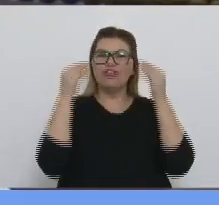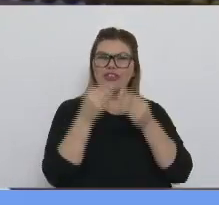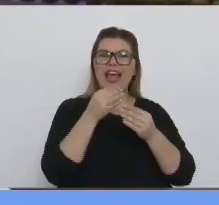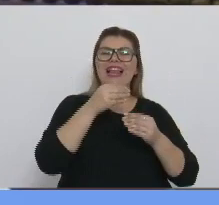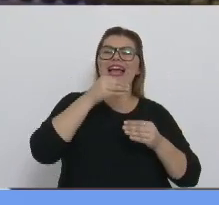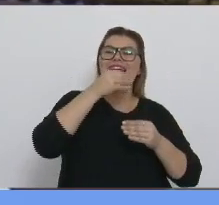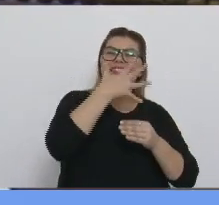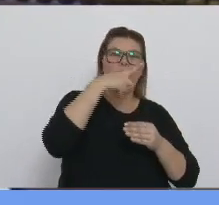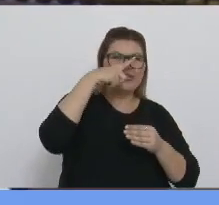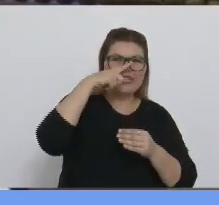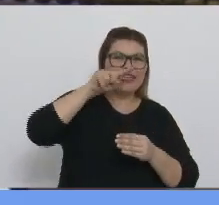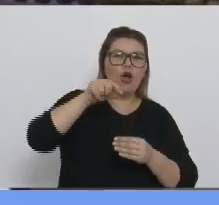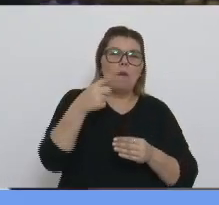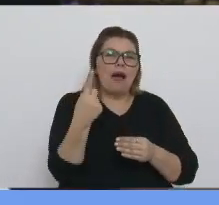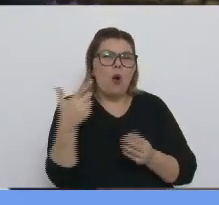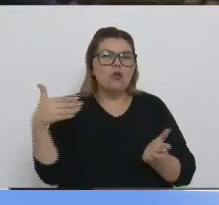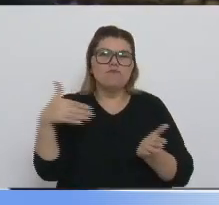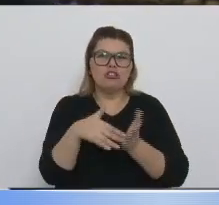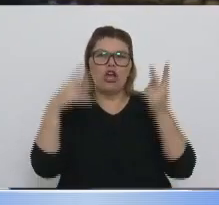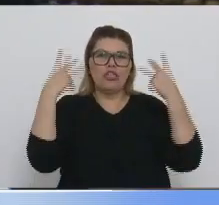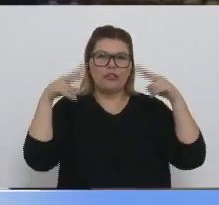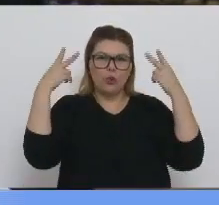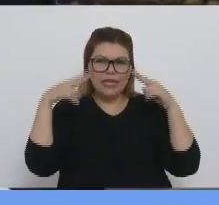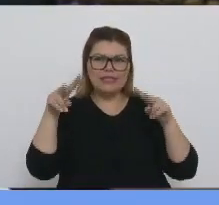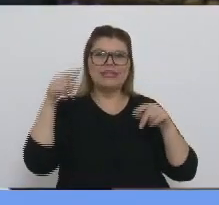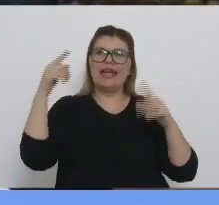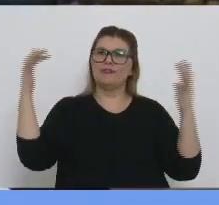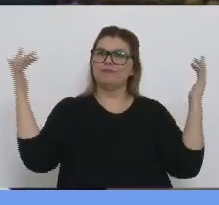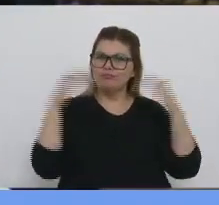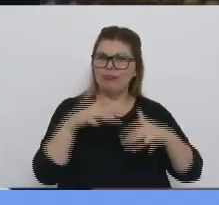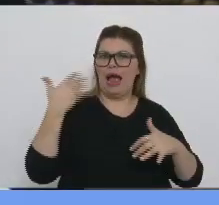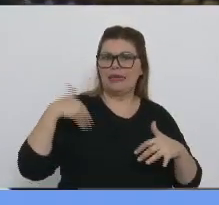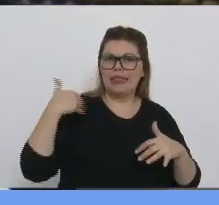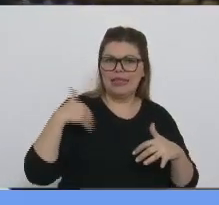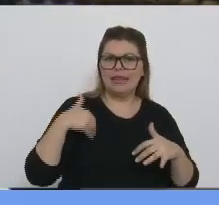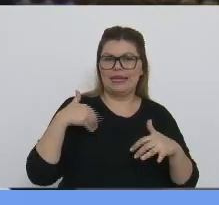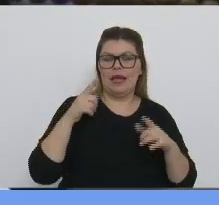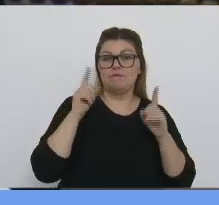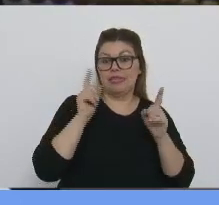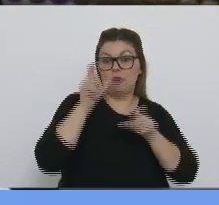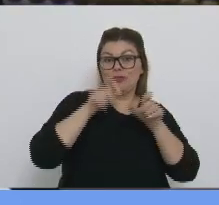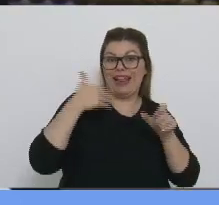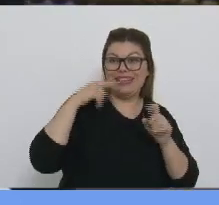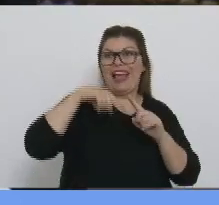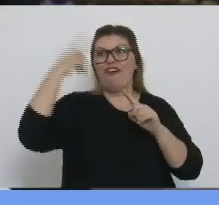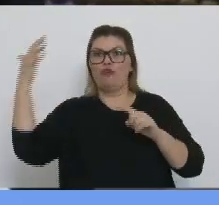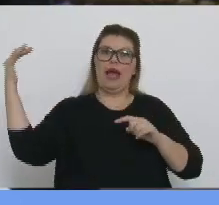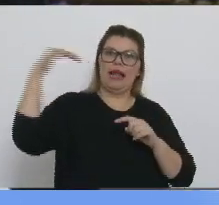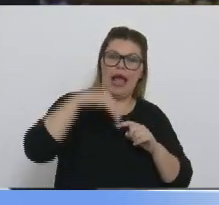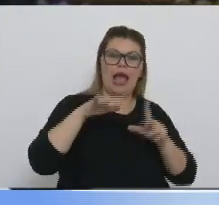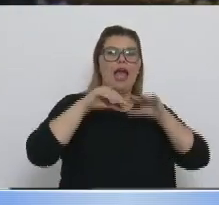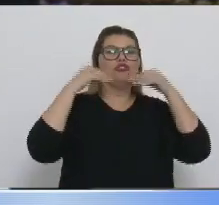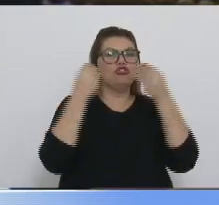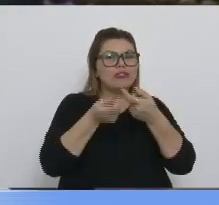millones de turistas entre internos y extranjeros en argentina eso representó un gasto en turismo de 15.000